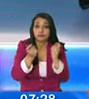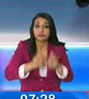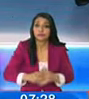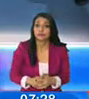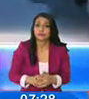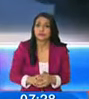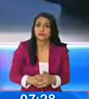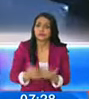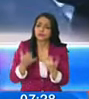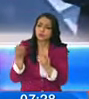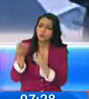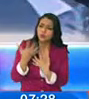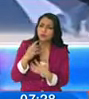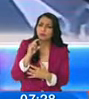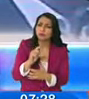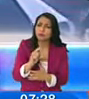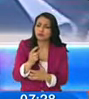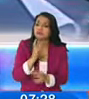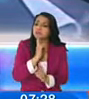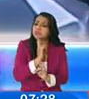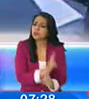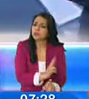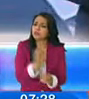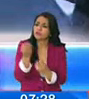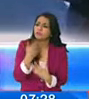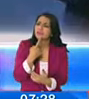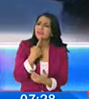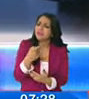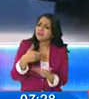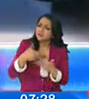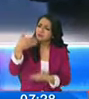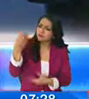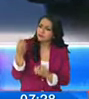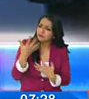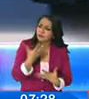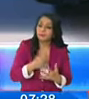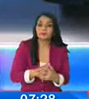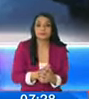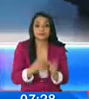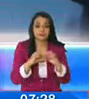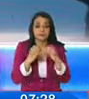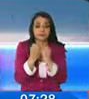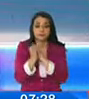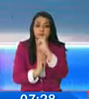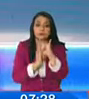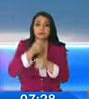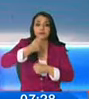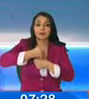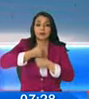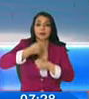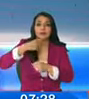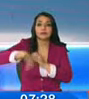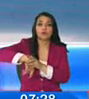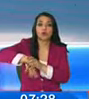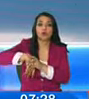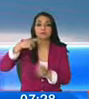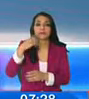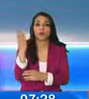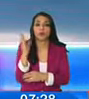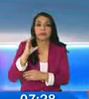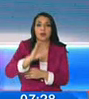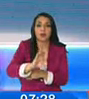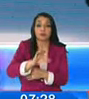¿puedes comentarnos, Moni, un poco sobre los resultados de este análisis? La principal preocupación de la OIT se centra en el fondo de pensiones. Y es que en